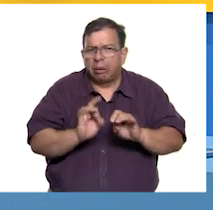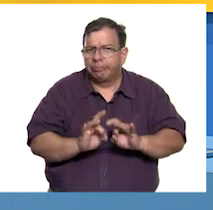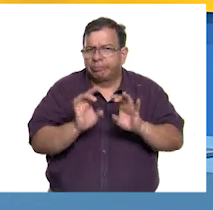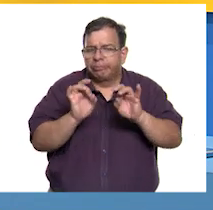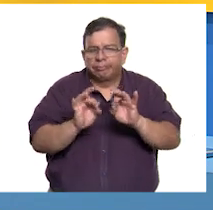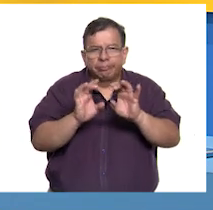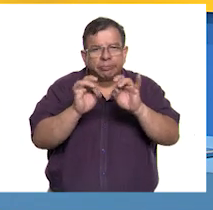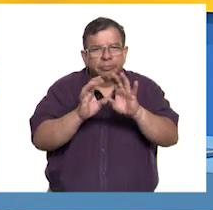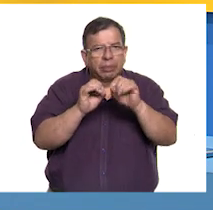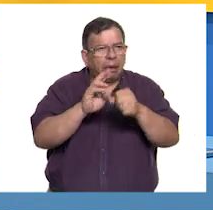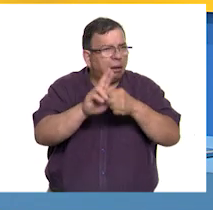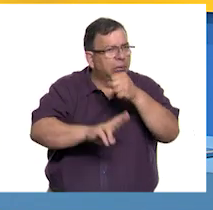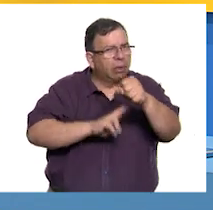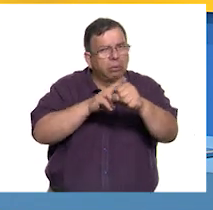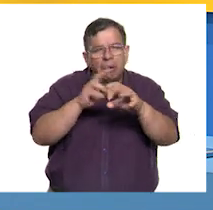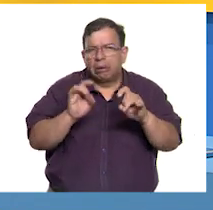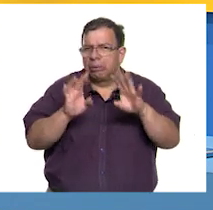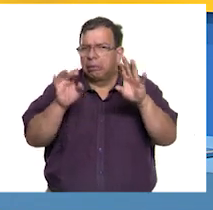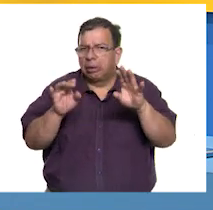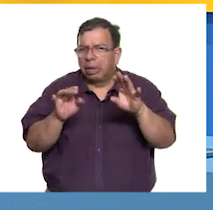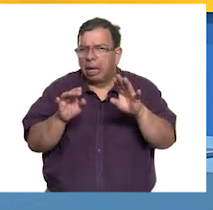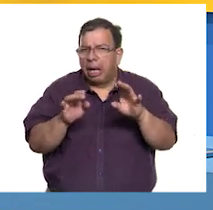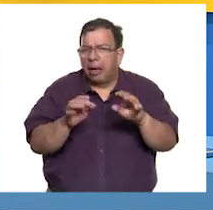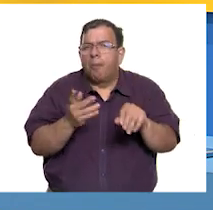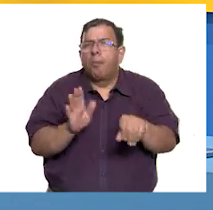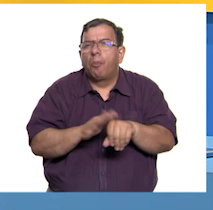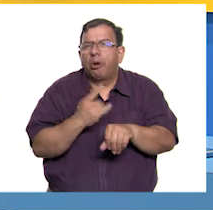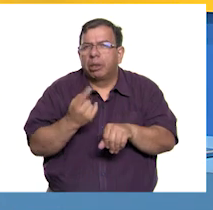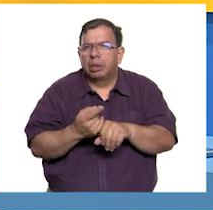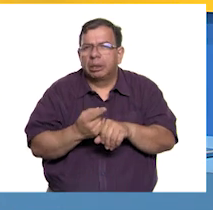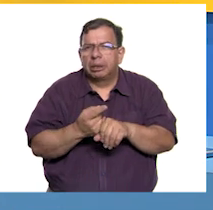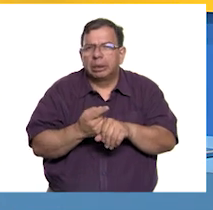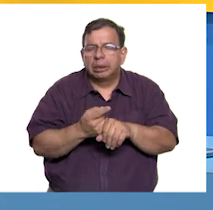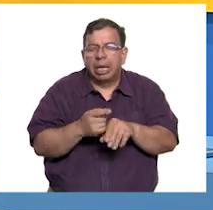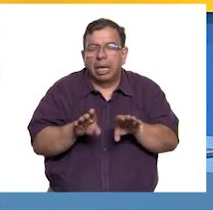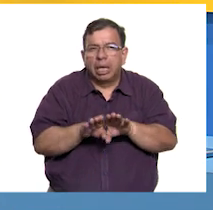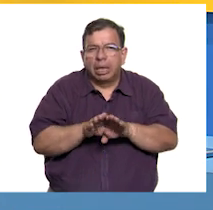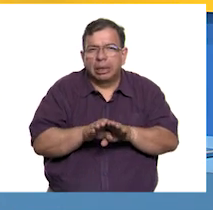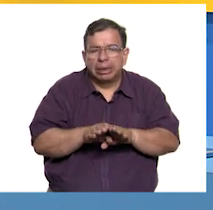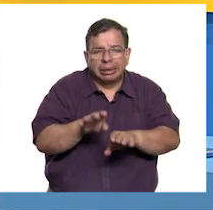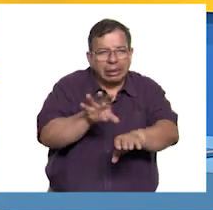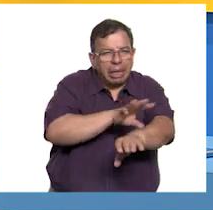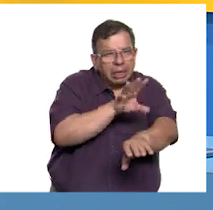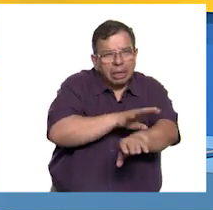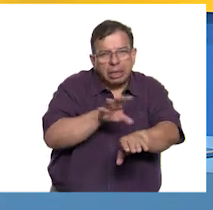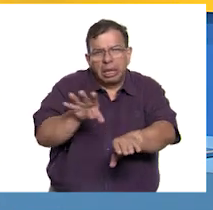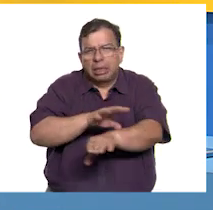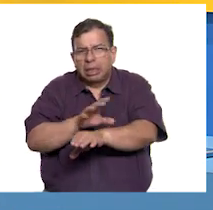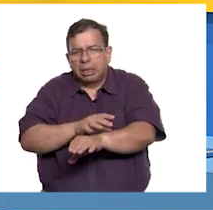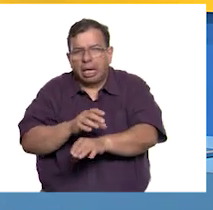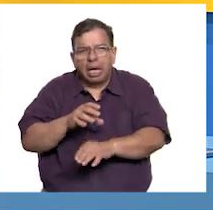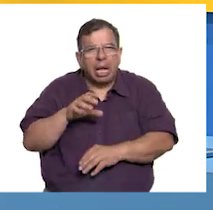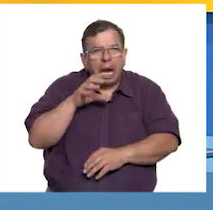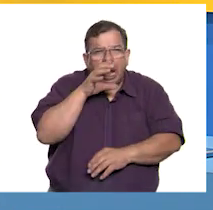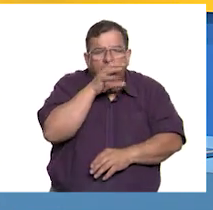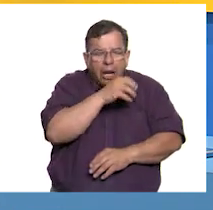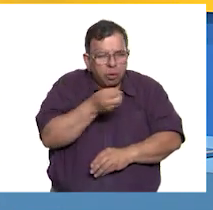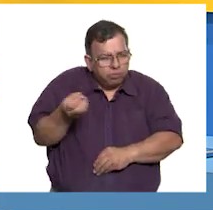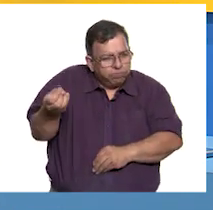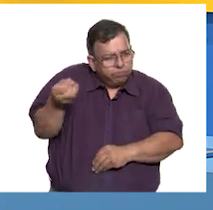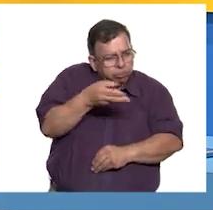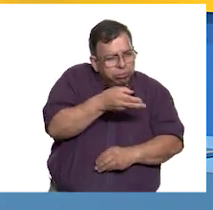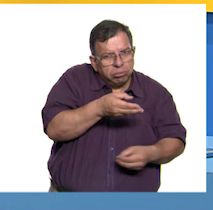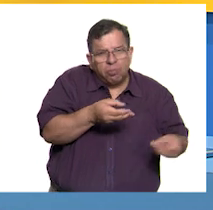diversos fenómenos de la naturaleza se efectúan por el intercambio de energía en forma de calor.